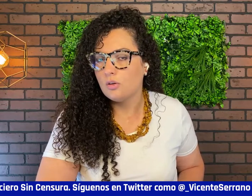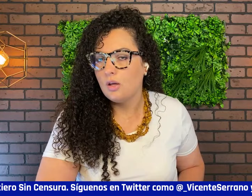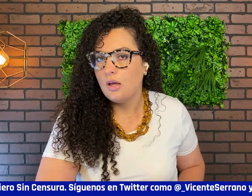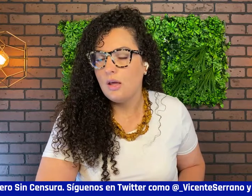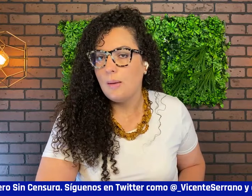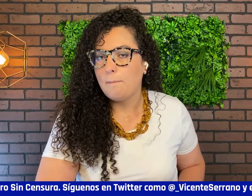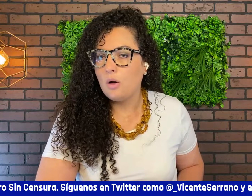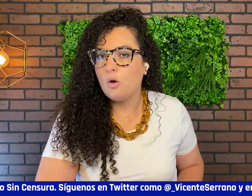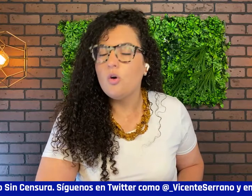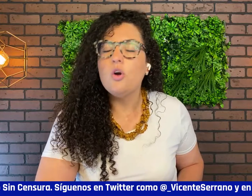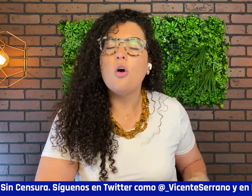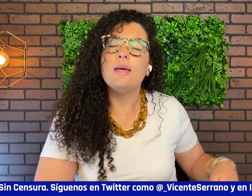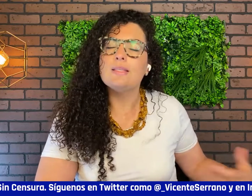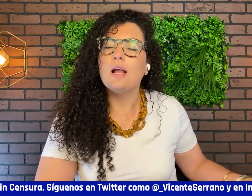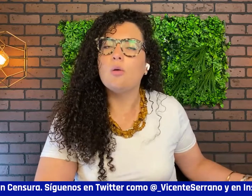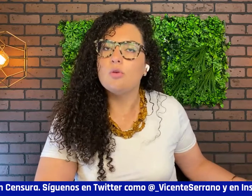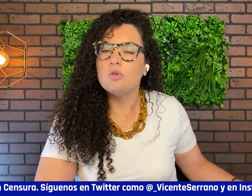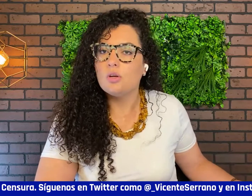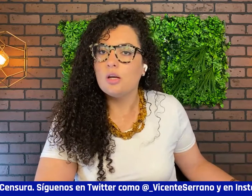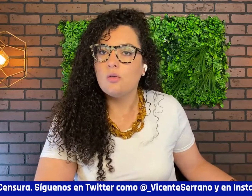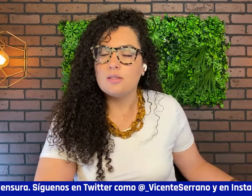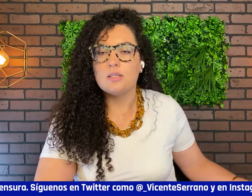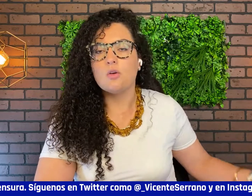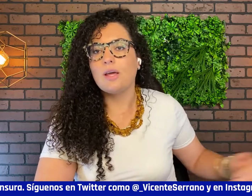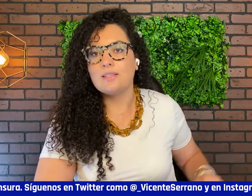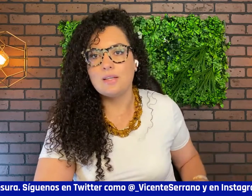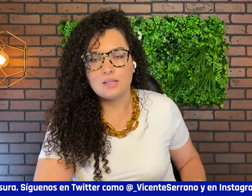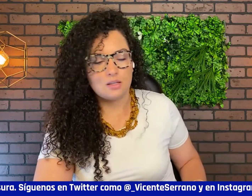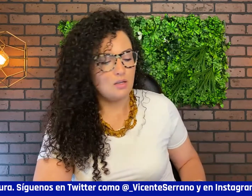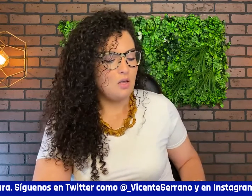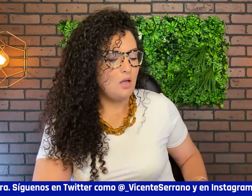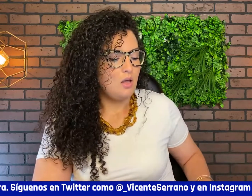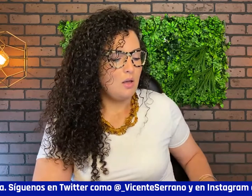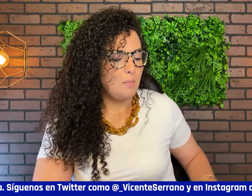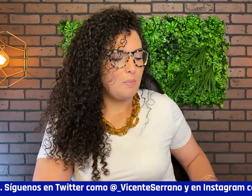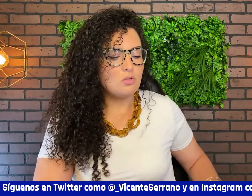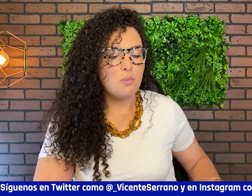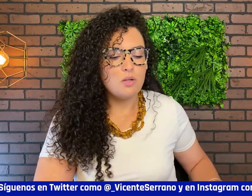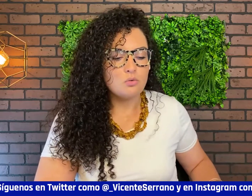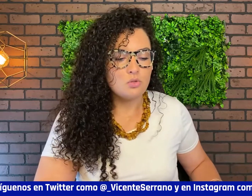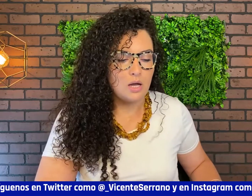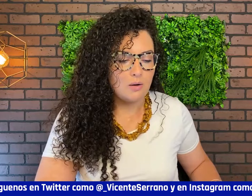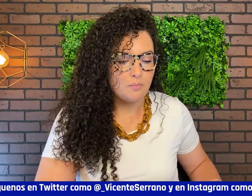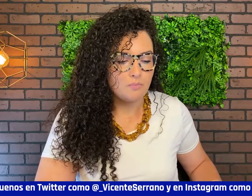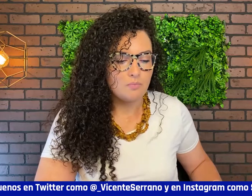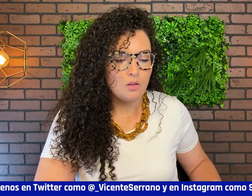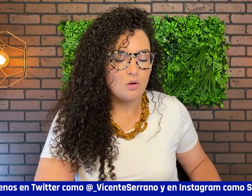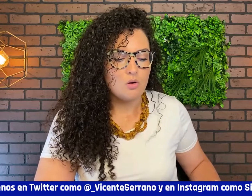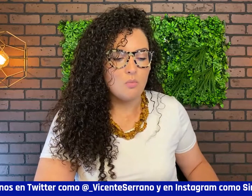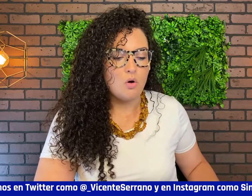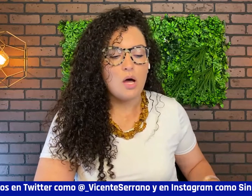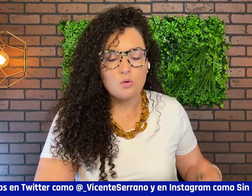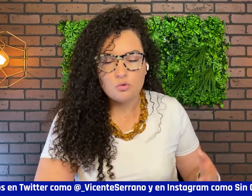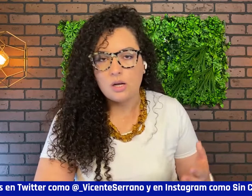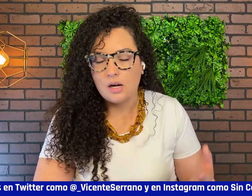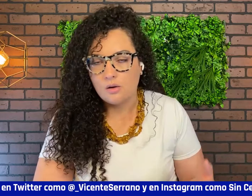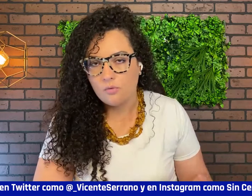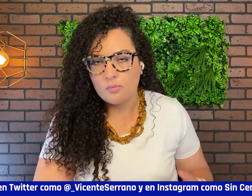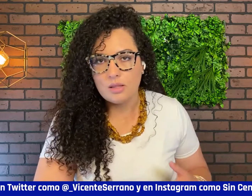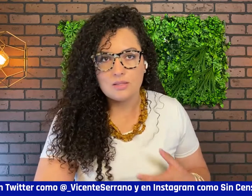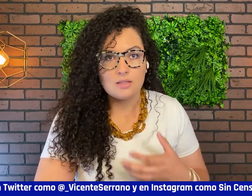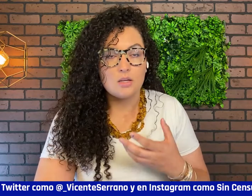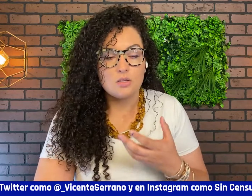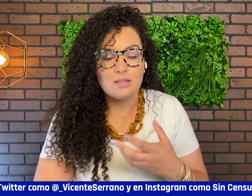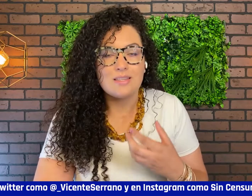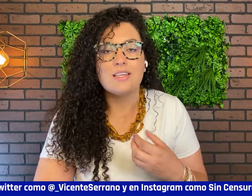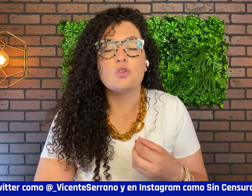20%. Pero no es la comisión quien lo hace, sino que es el SAT. Vamos a ver y escuchar cómo acusan al